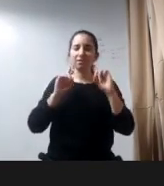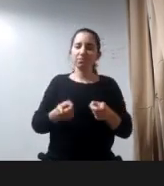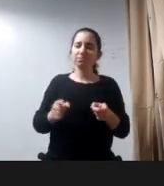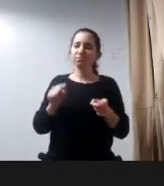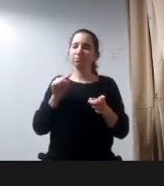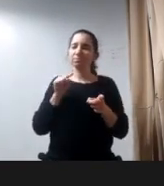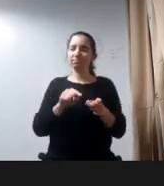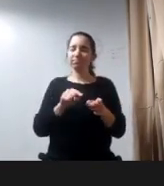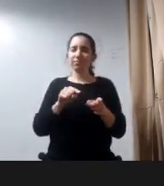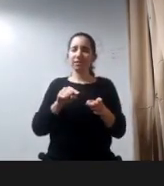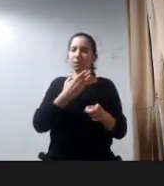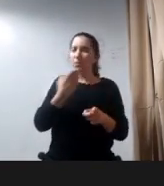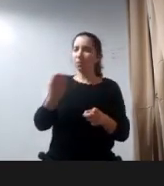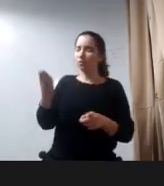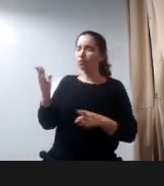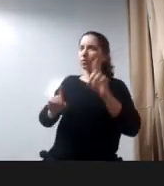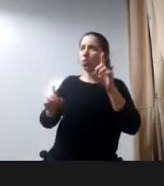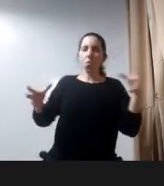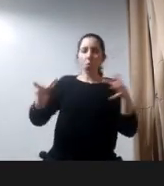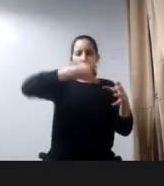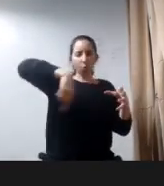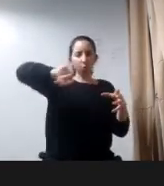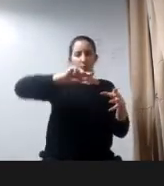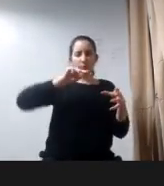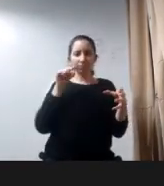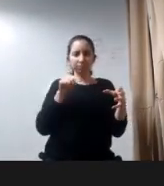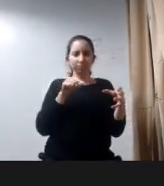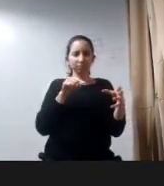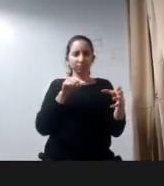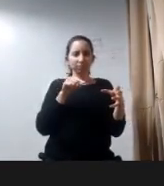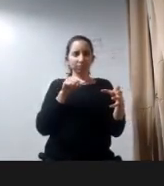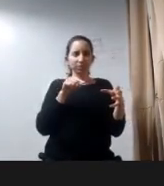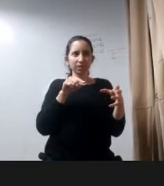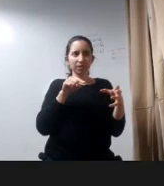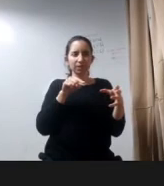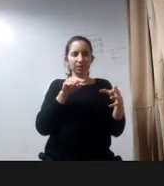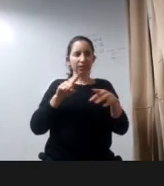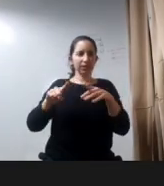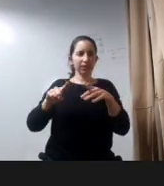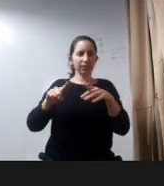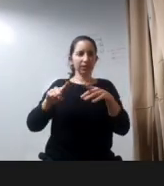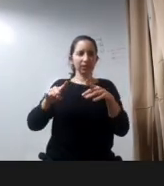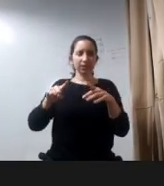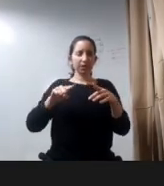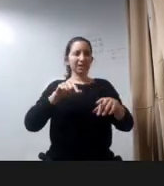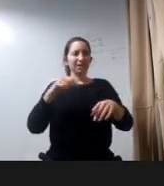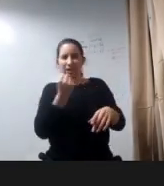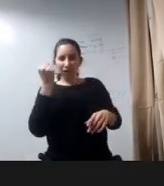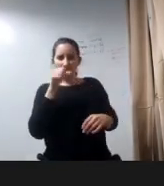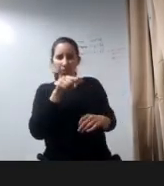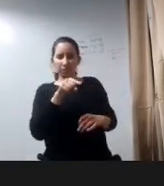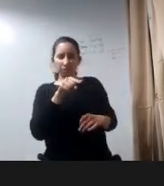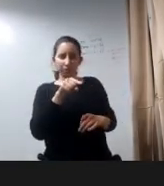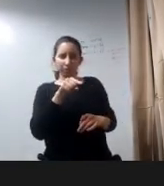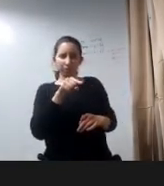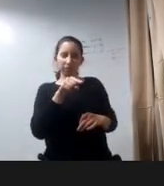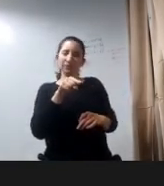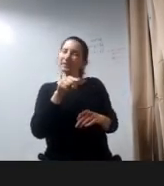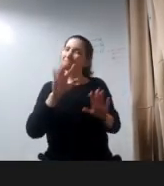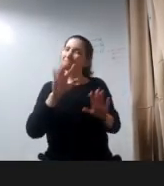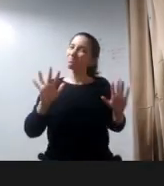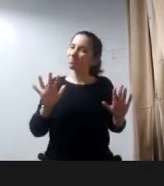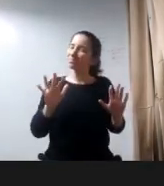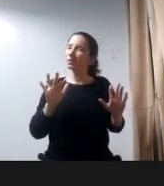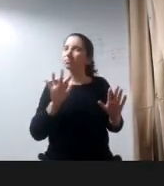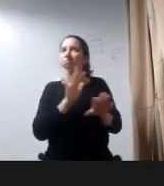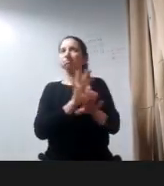posturas que buscan legalizarlo, discusiones solamente por ese lado. O sea, sí es importante, pero no creo que sea la última razón. Ese también es un tema.